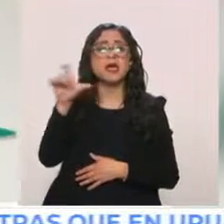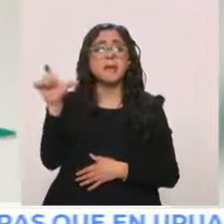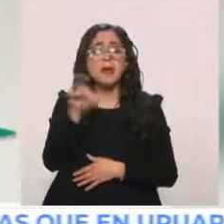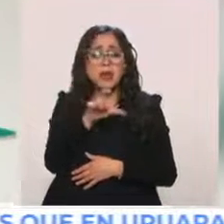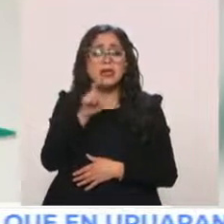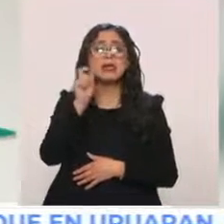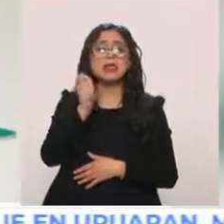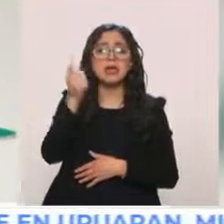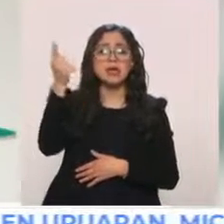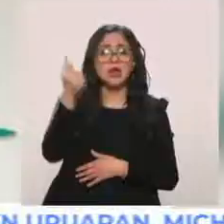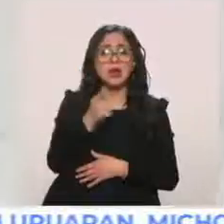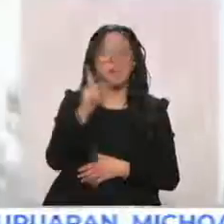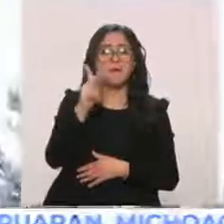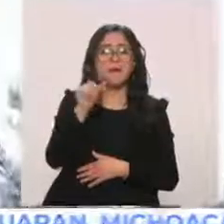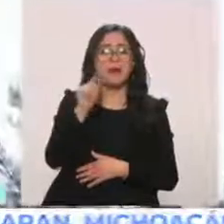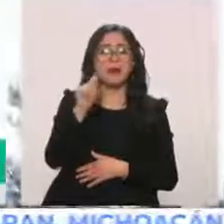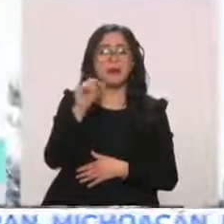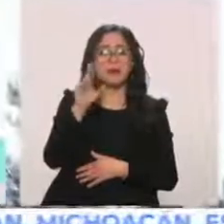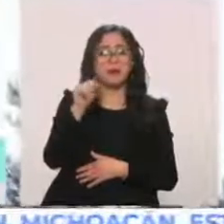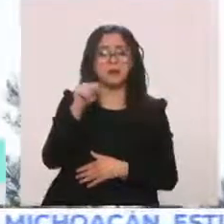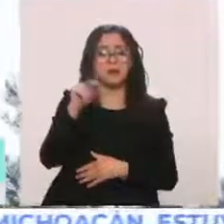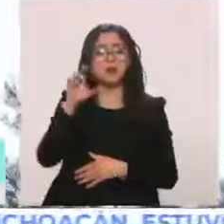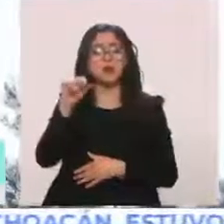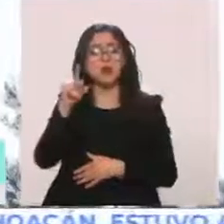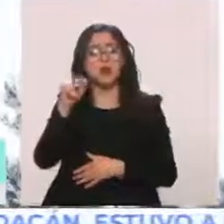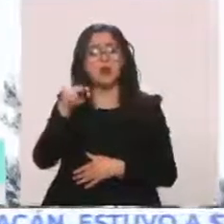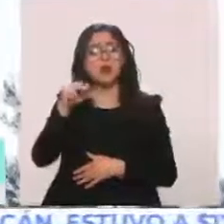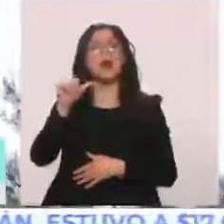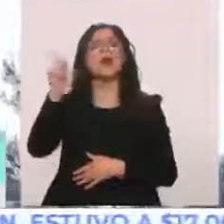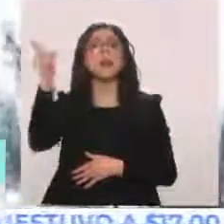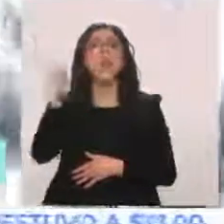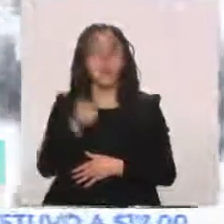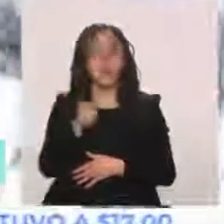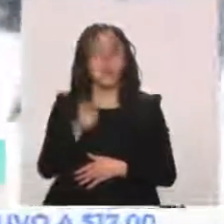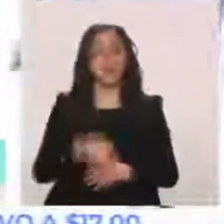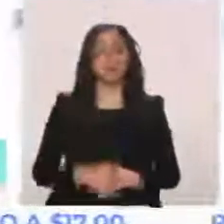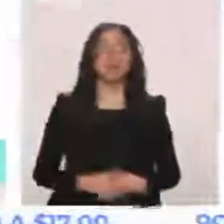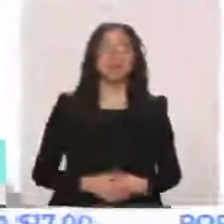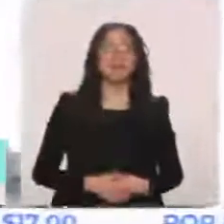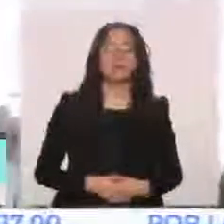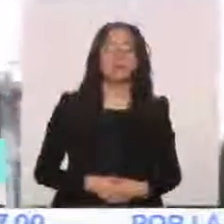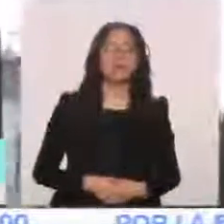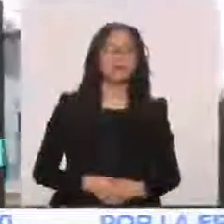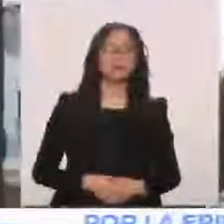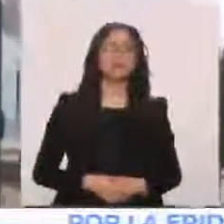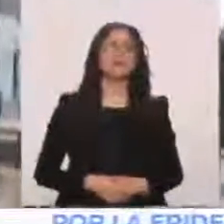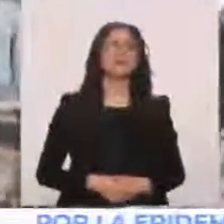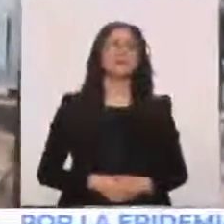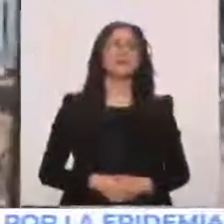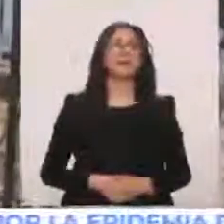www.ism.mx/participación ciudadana/. En la cámara Javier Martínez, para 21 Noticias, Enrique Muñiz.